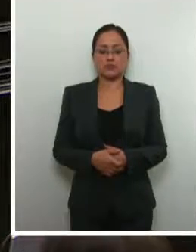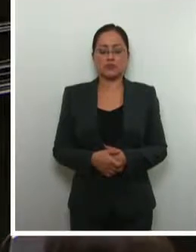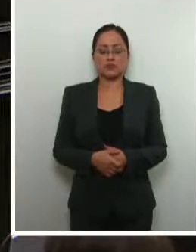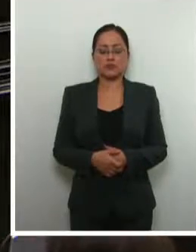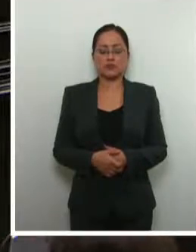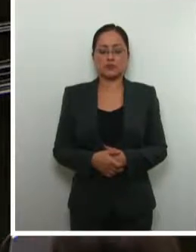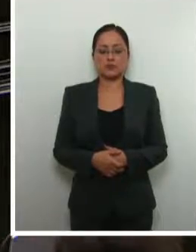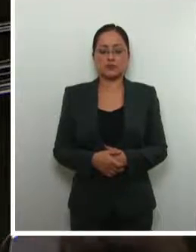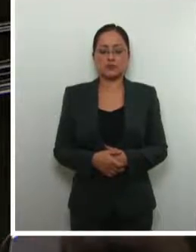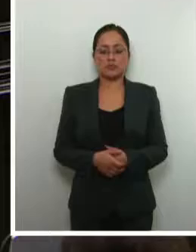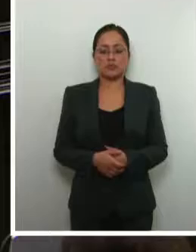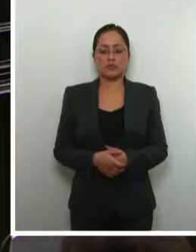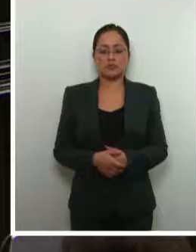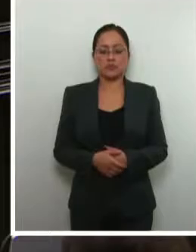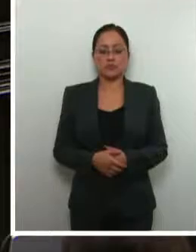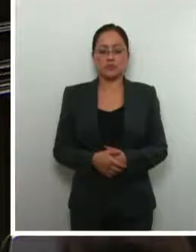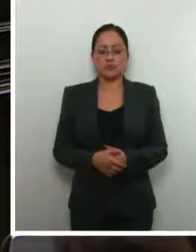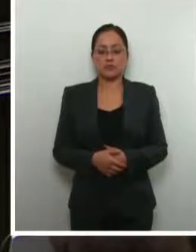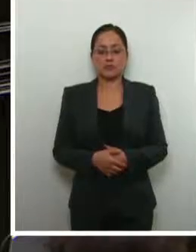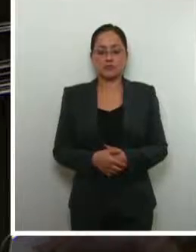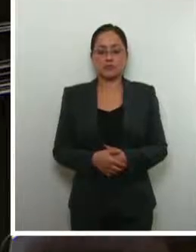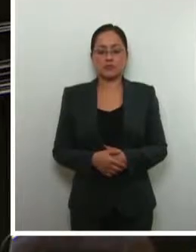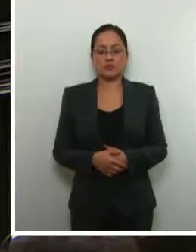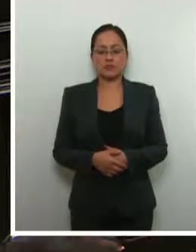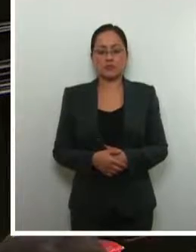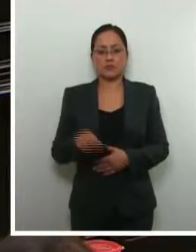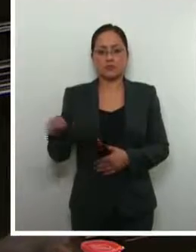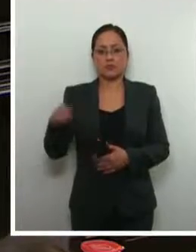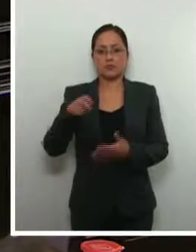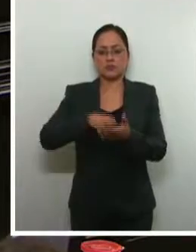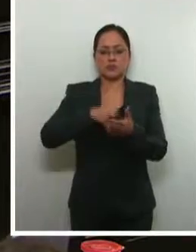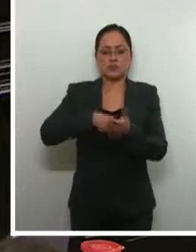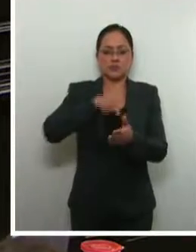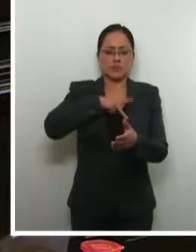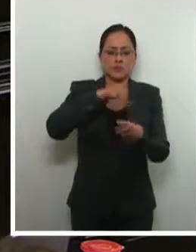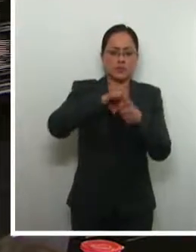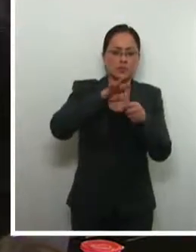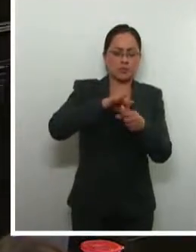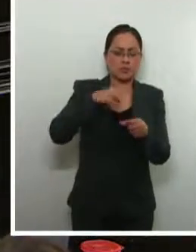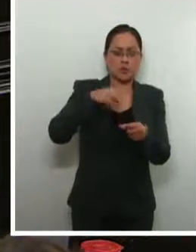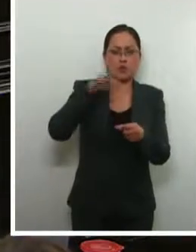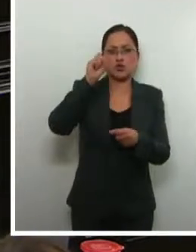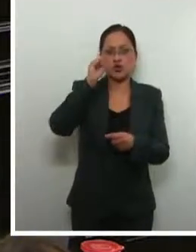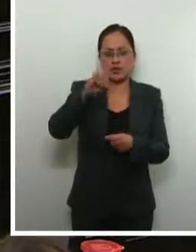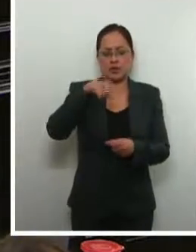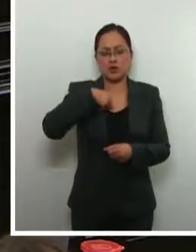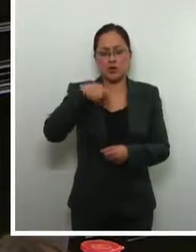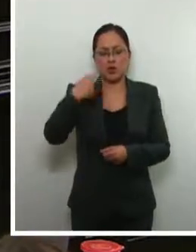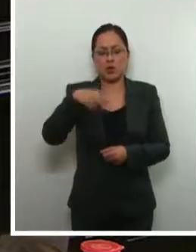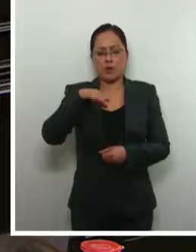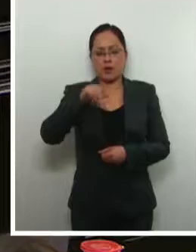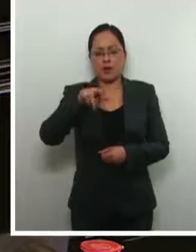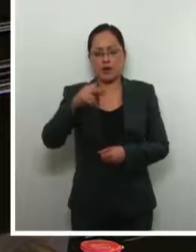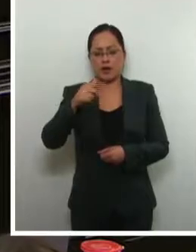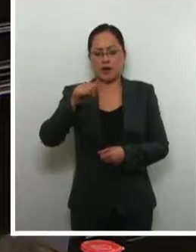Y Margarita Saldaña, en favor. Rectificación de mi voto a favor, Margarita Saldaña.